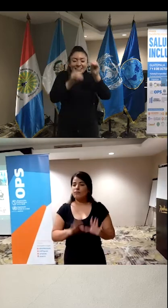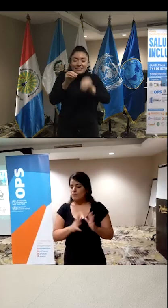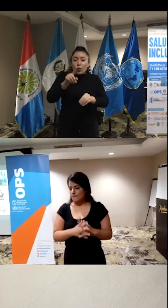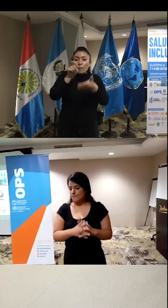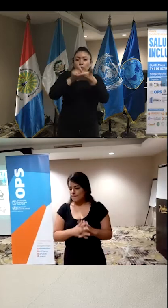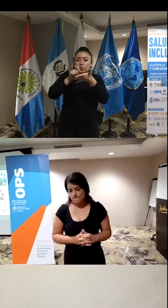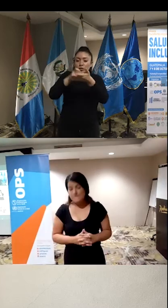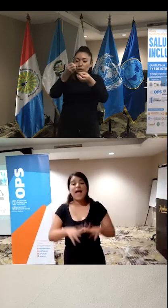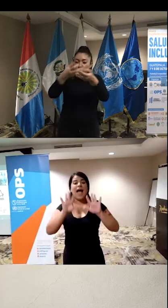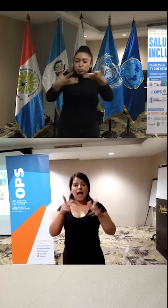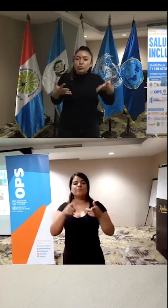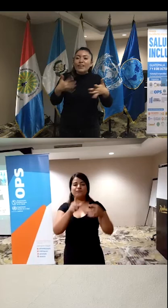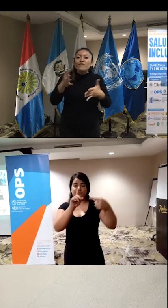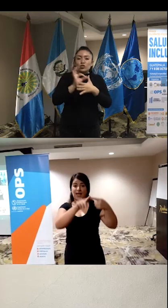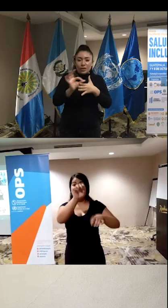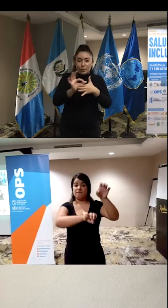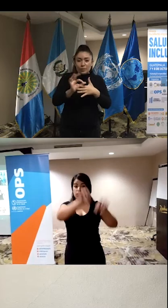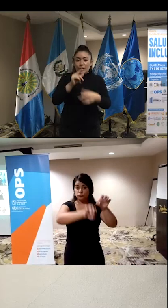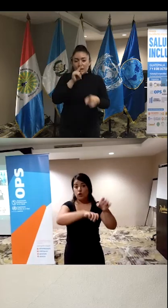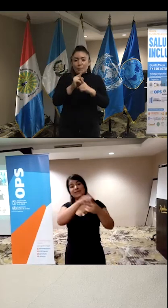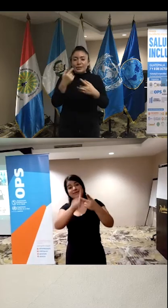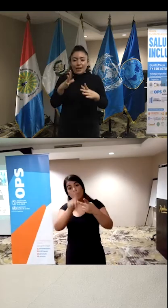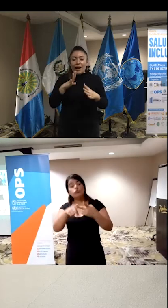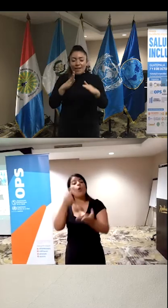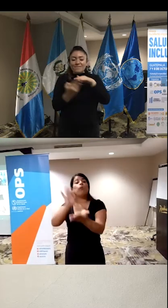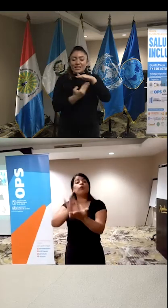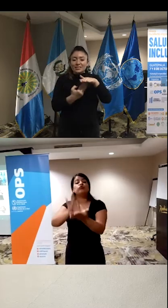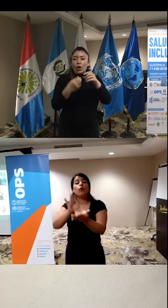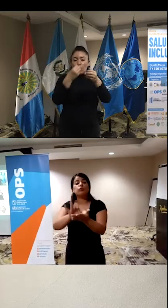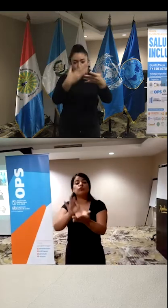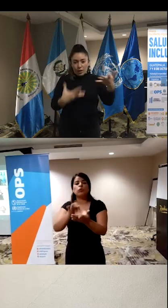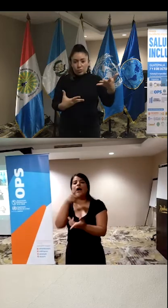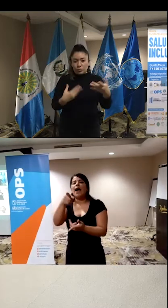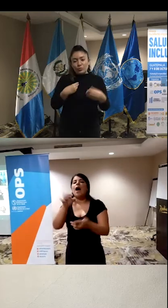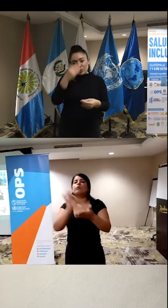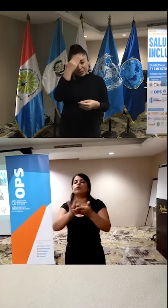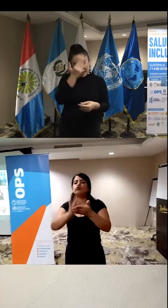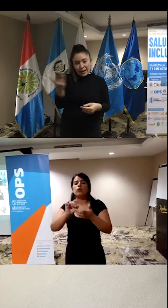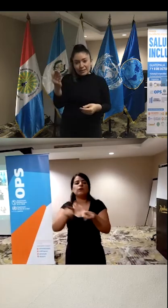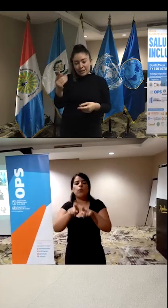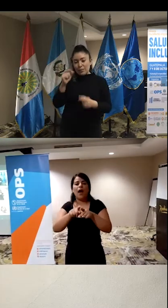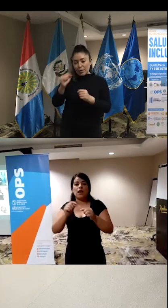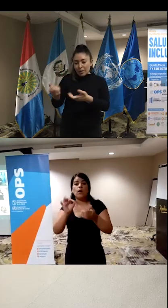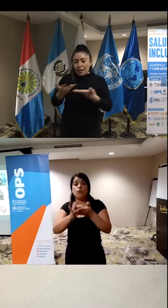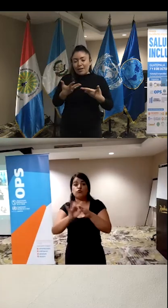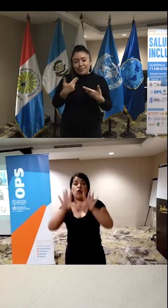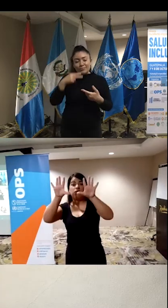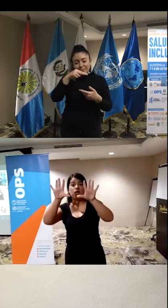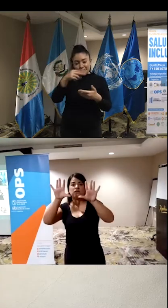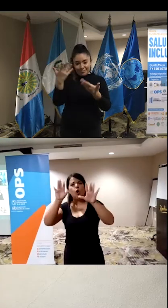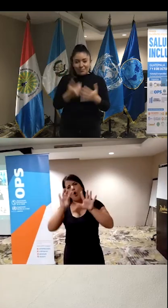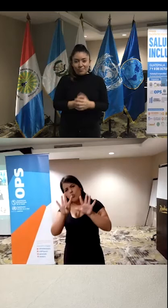nivel de funcionamiento y está basado en baremos. Muchas gracias al colega, no alcancé a leer el nombre.